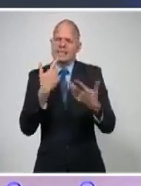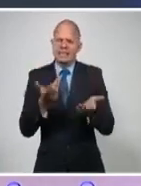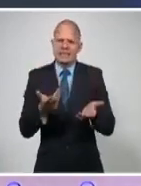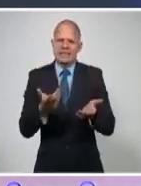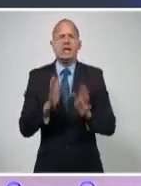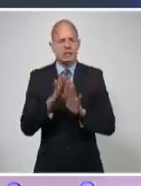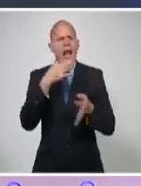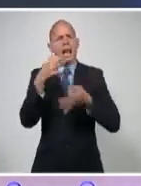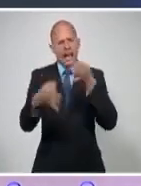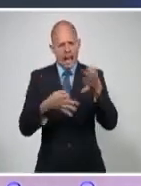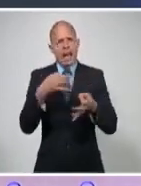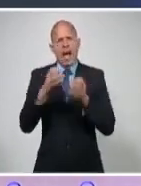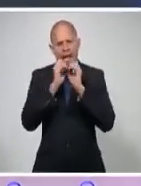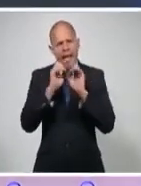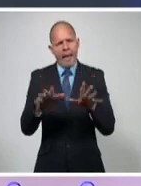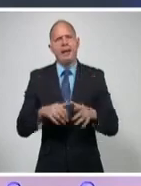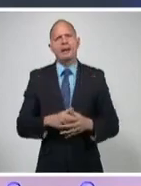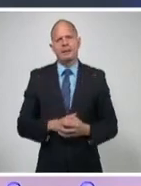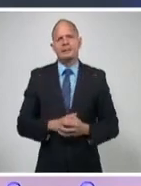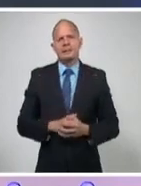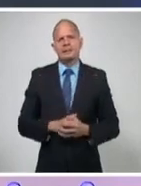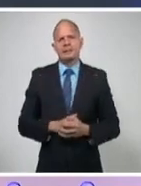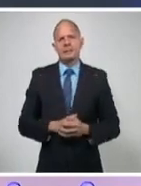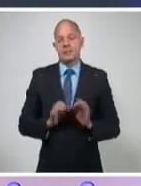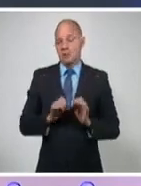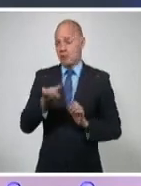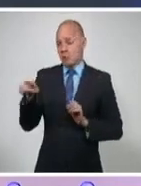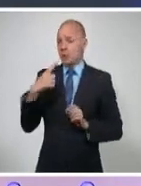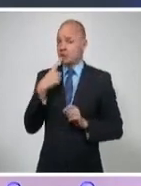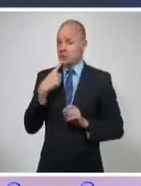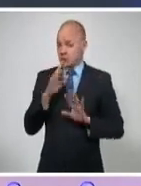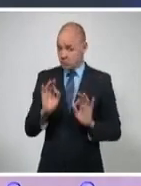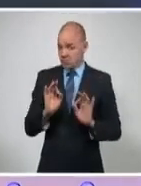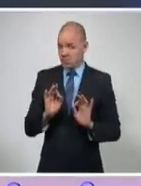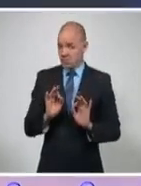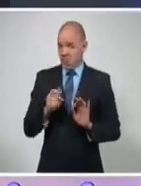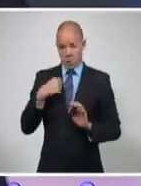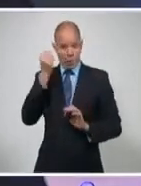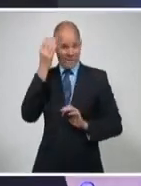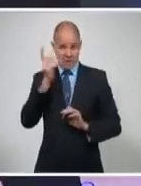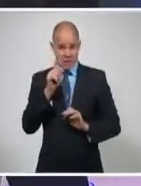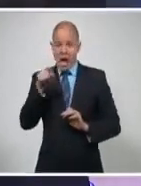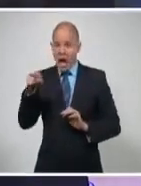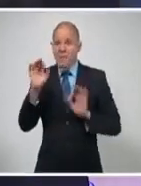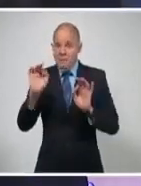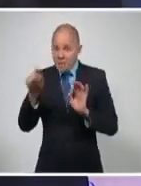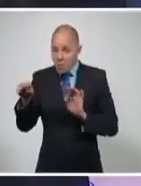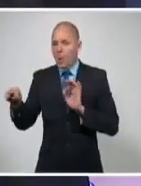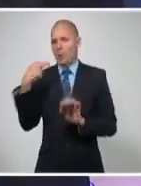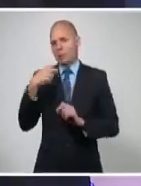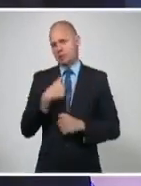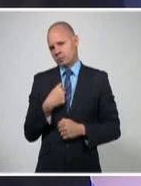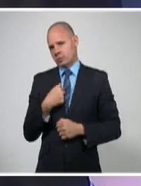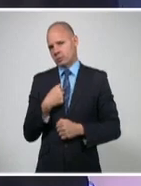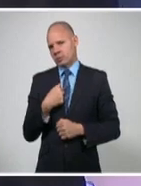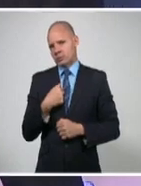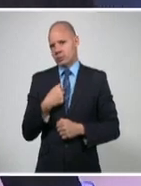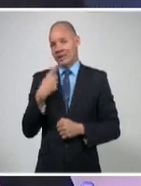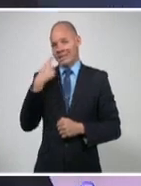aquí por sus comunicaciones que ellos mismos, algunos de ellos, nos han enviado. Este último grupo, este de aquí,